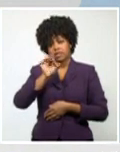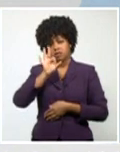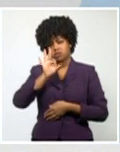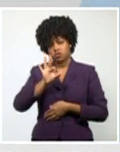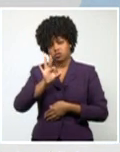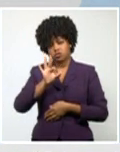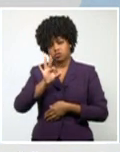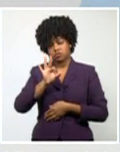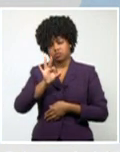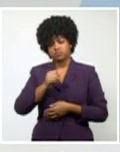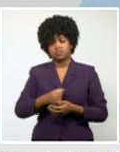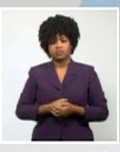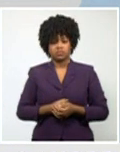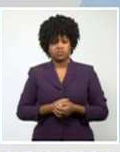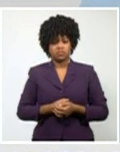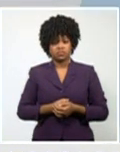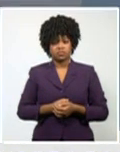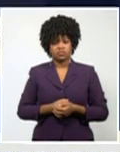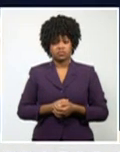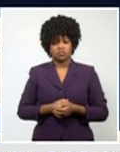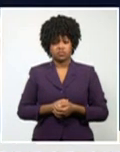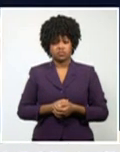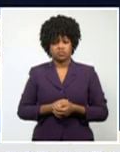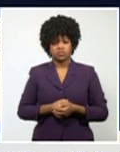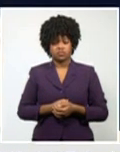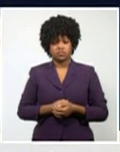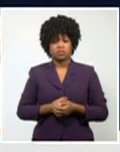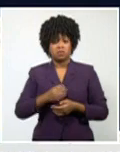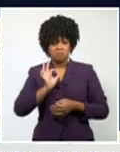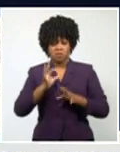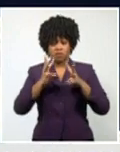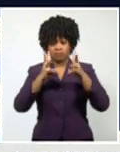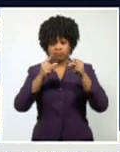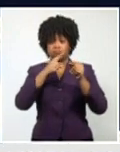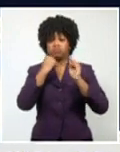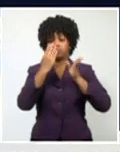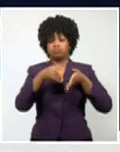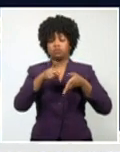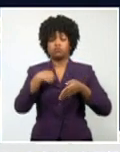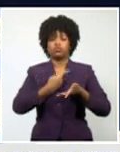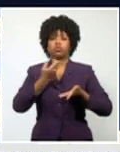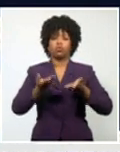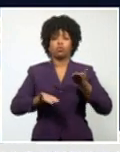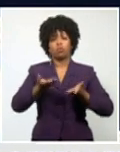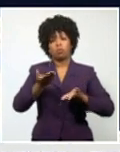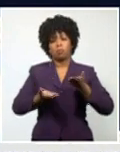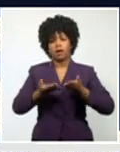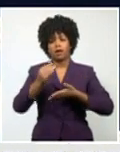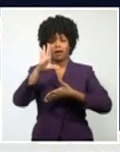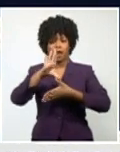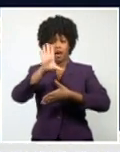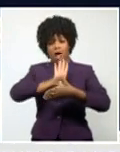4,18%. Y esta tasa de letalidad, cuando la comparamos con la región de las